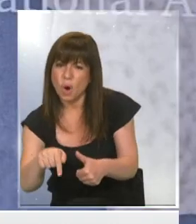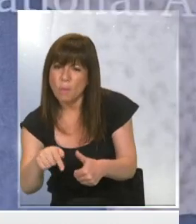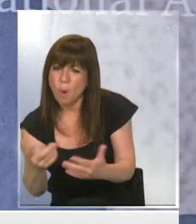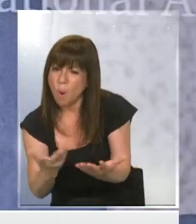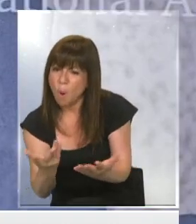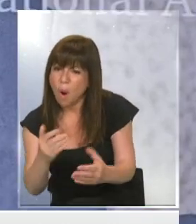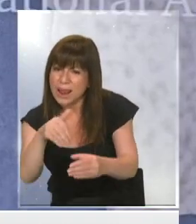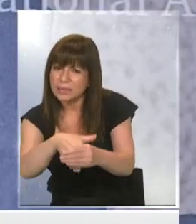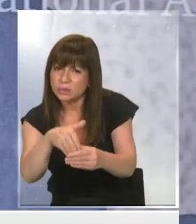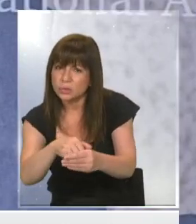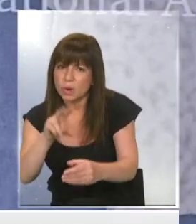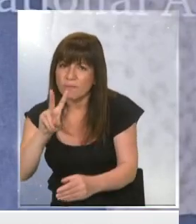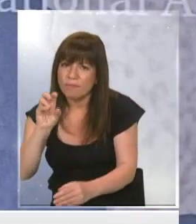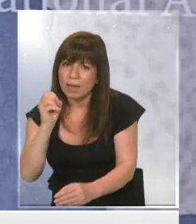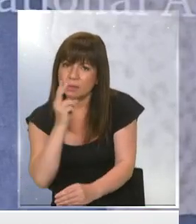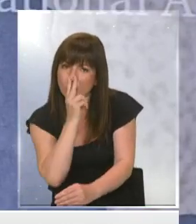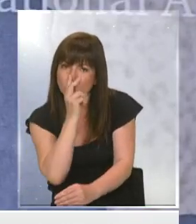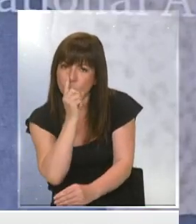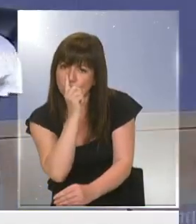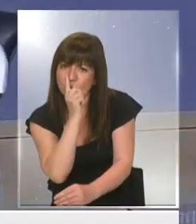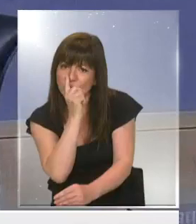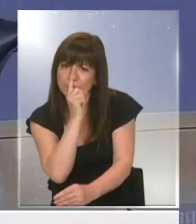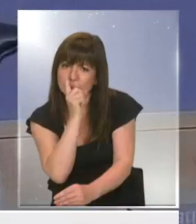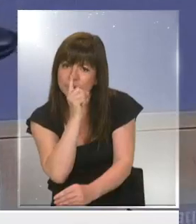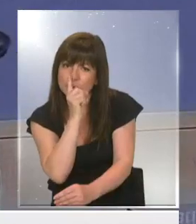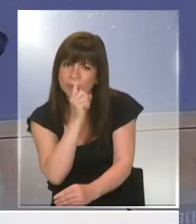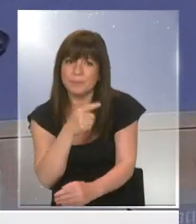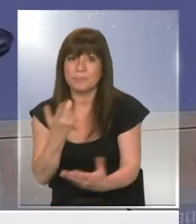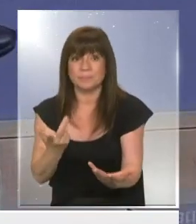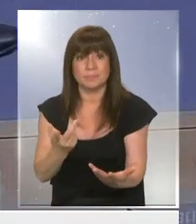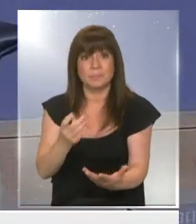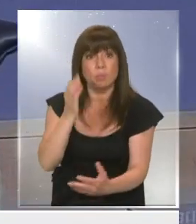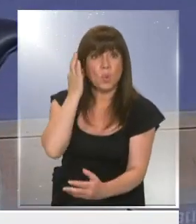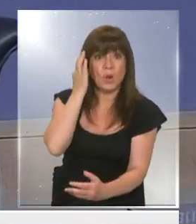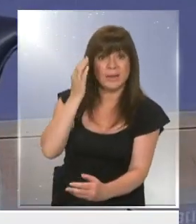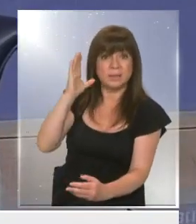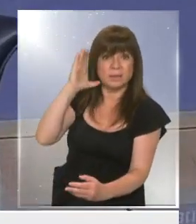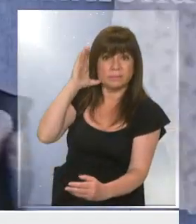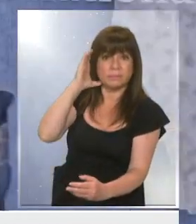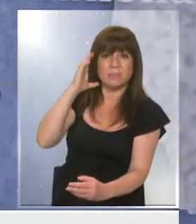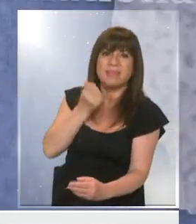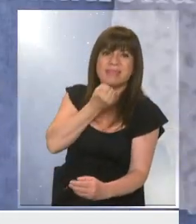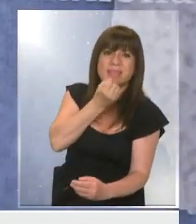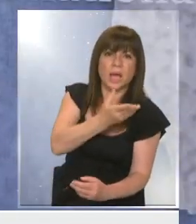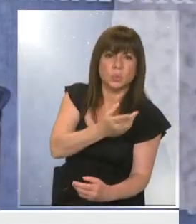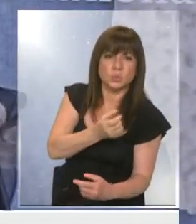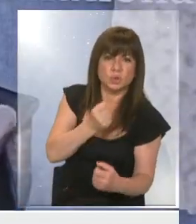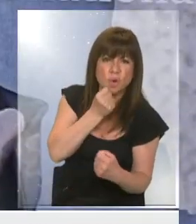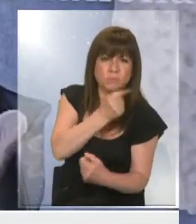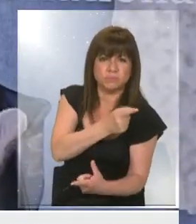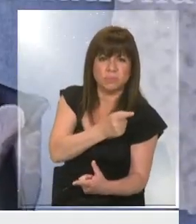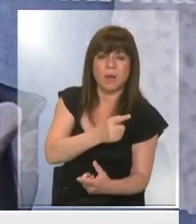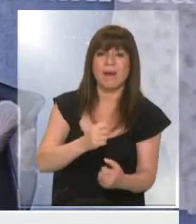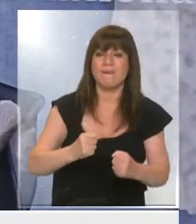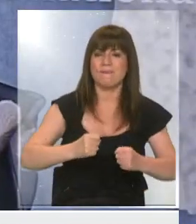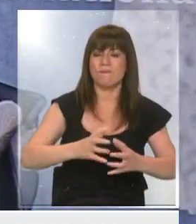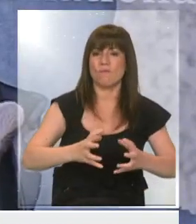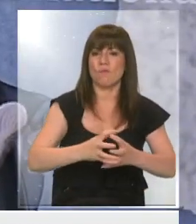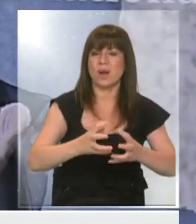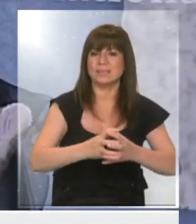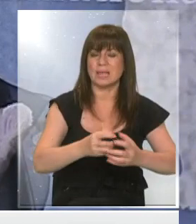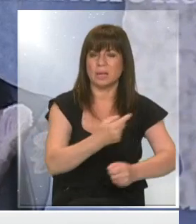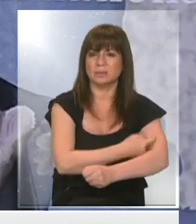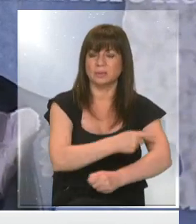octubre. El pasado martes, la alta comisionada de Derechos Humanos, Michelle Bachelet, denunció el actuar de las fuerzas policiales en un contexto